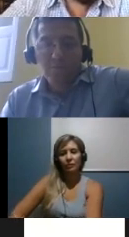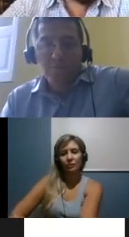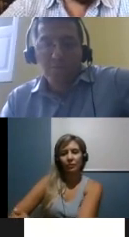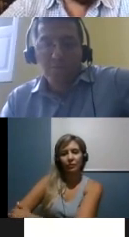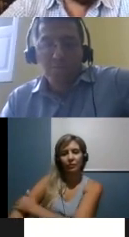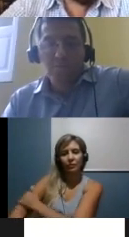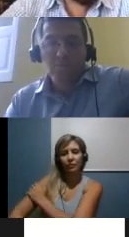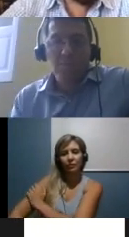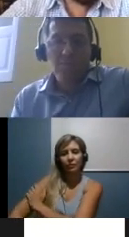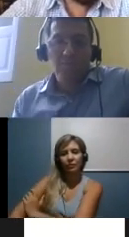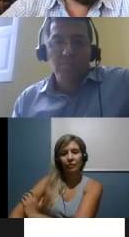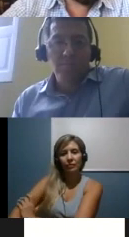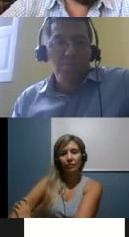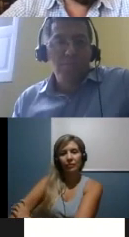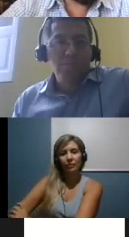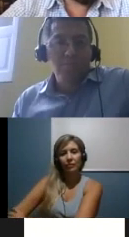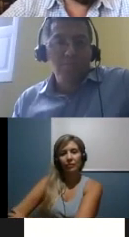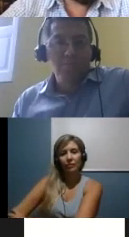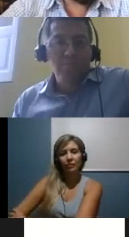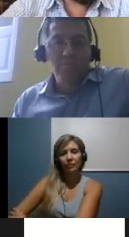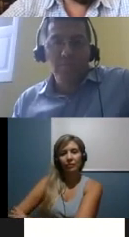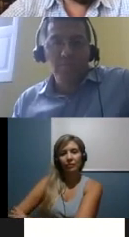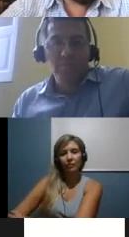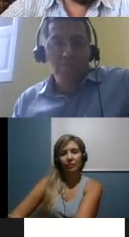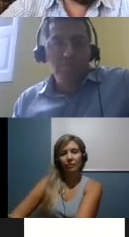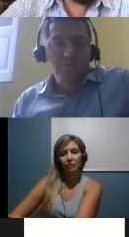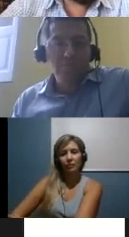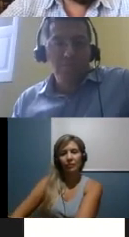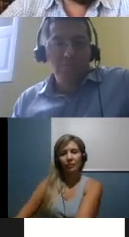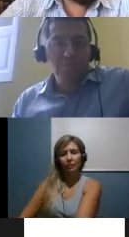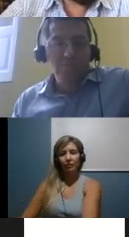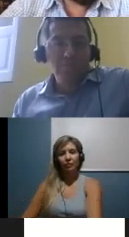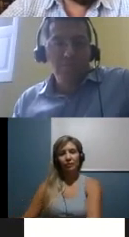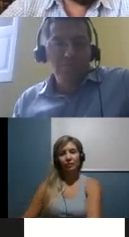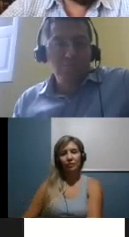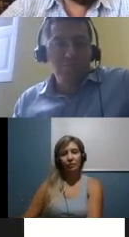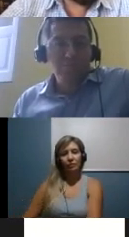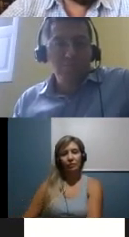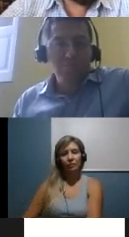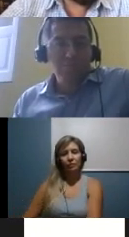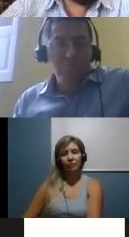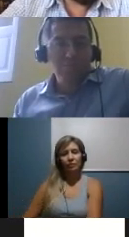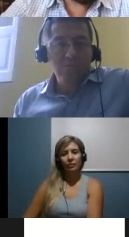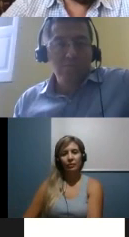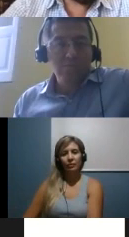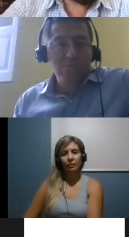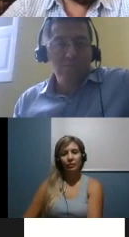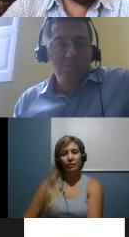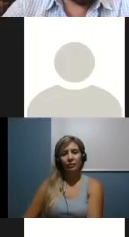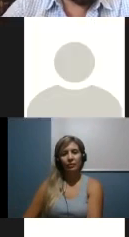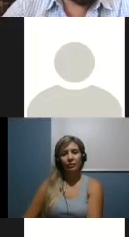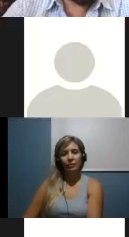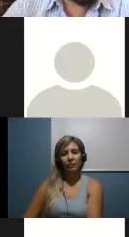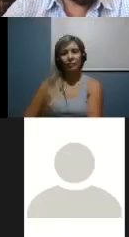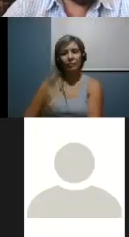en términos, como les decía, de este bench y que están en este ebook y en esta información que fuimos